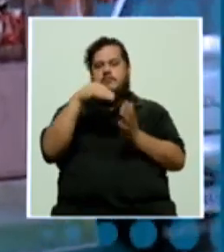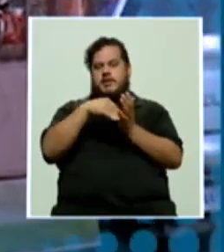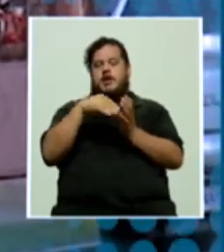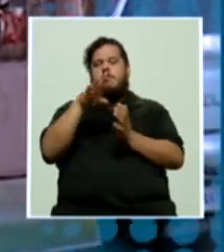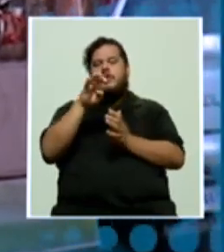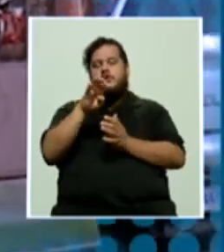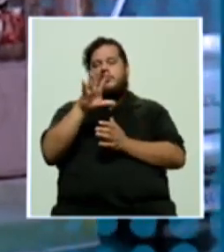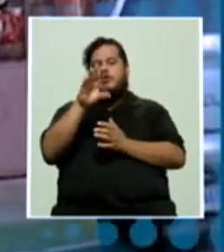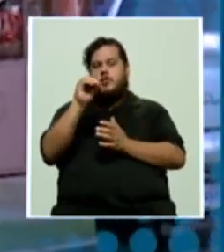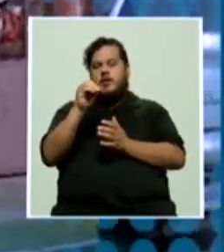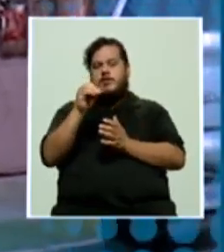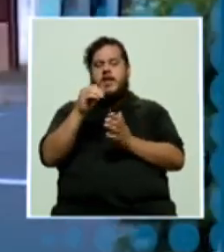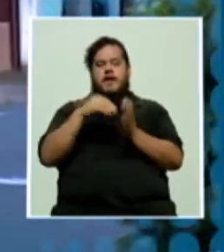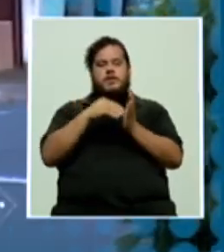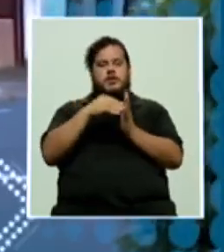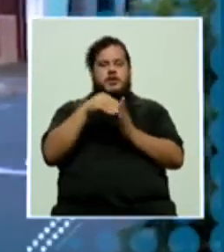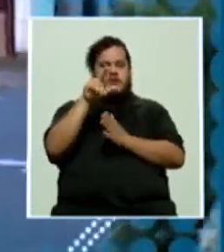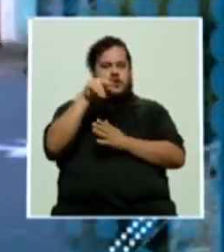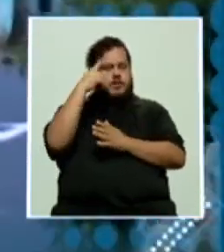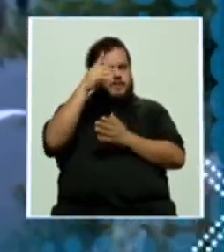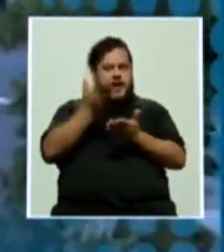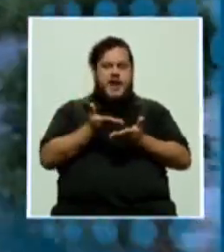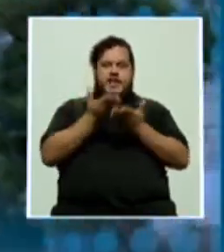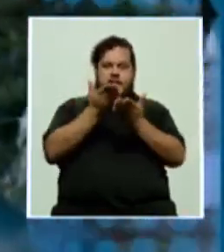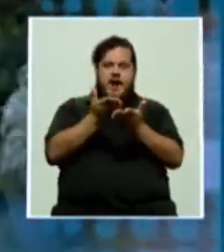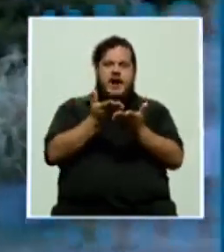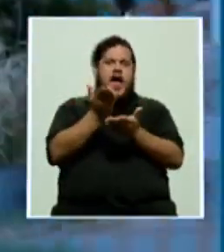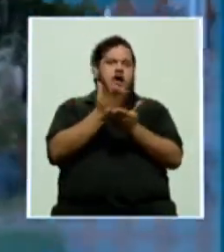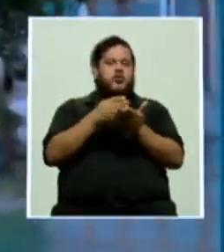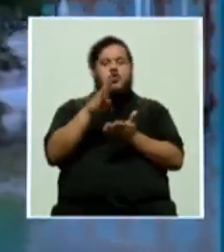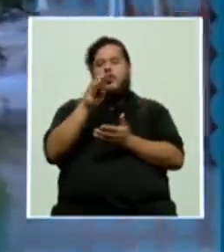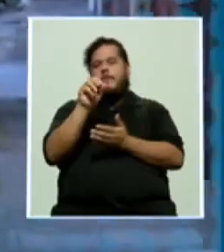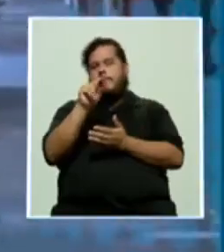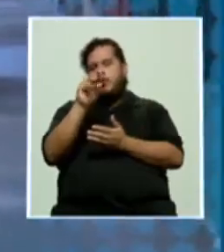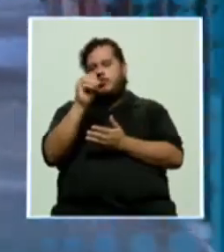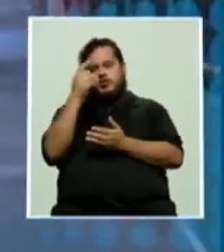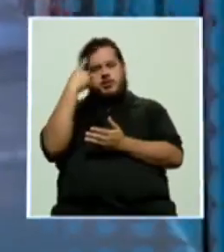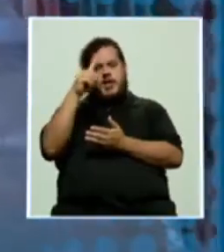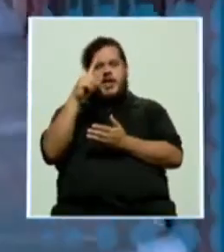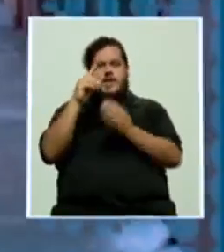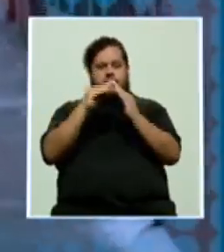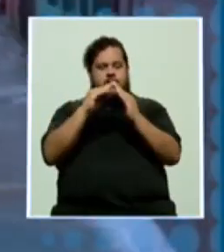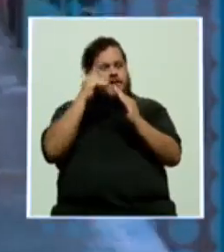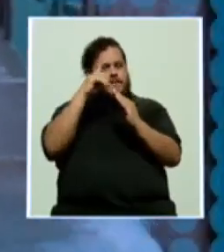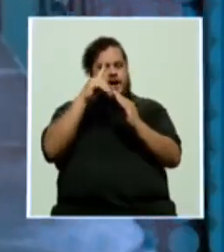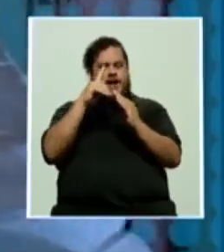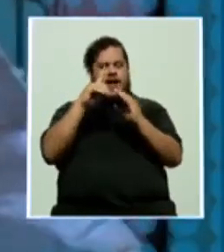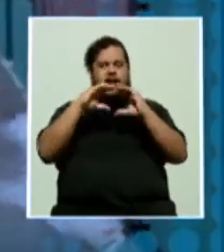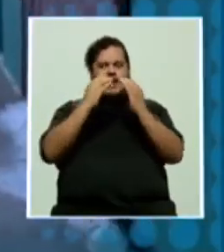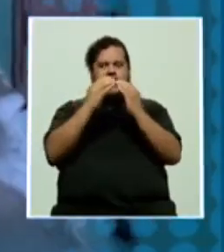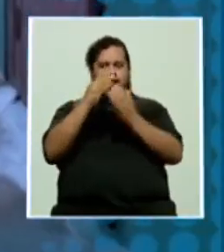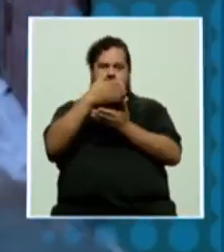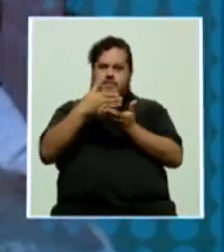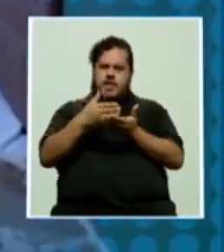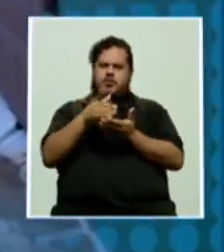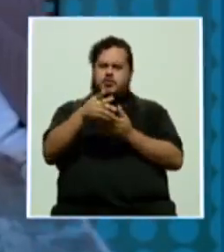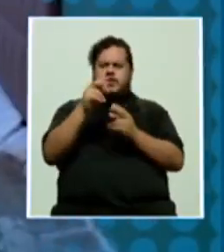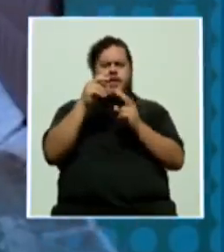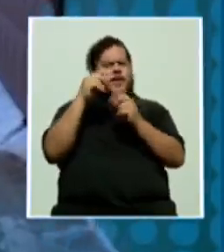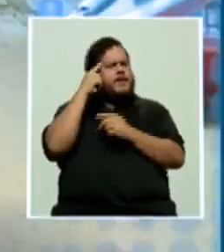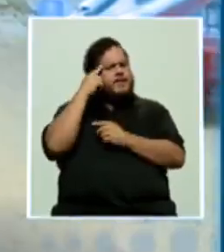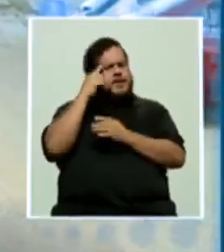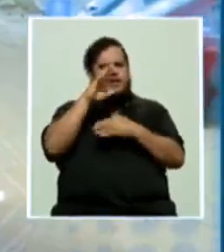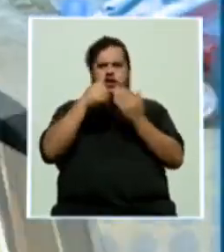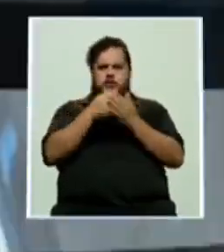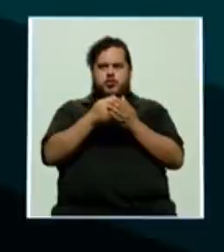96.450 millones de colones para otorgar unos 9.500 bonos de vivienda para la clase media. Si este año piensa comprar casa, analice todas las opciones